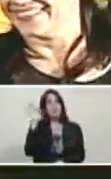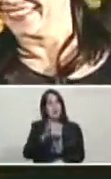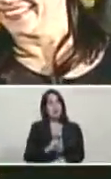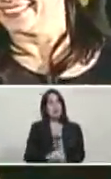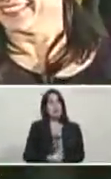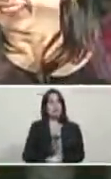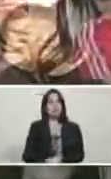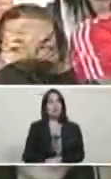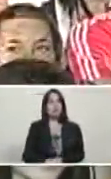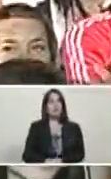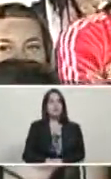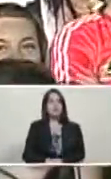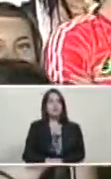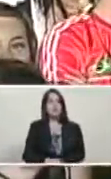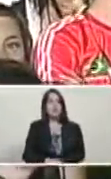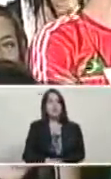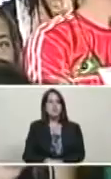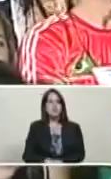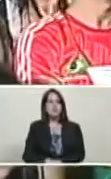100%